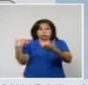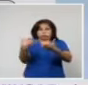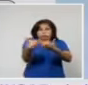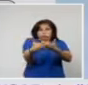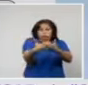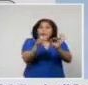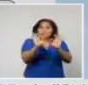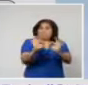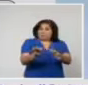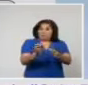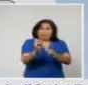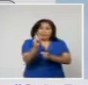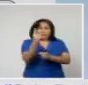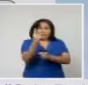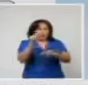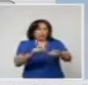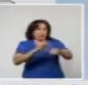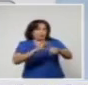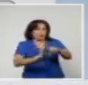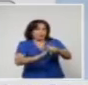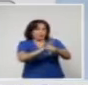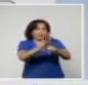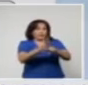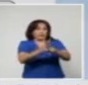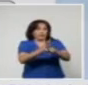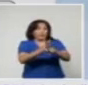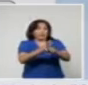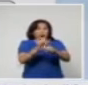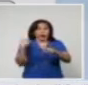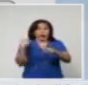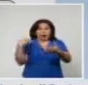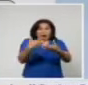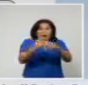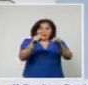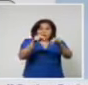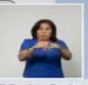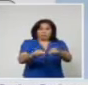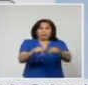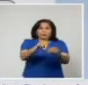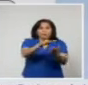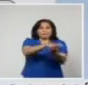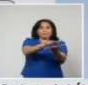se diagnosticaron los tres primeros casos, pues se acumulan